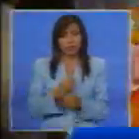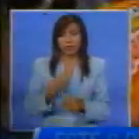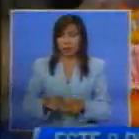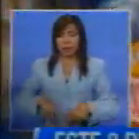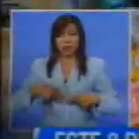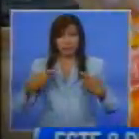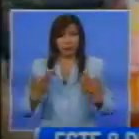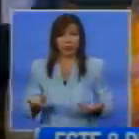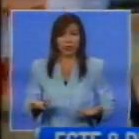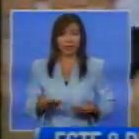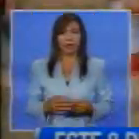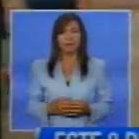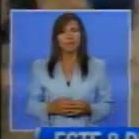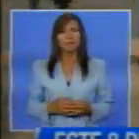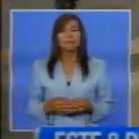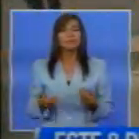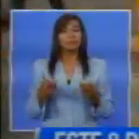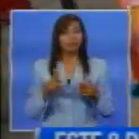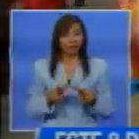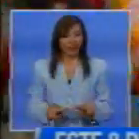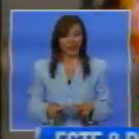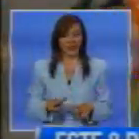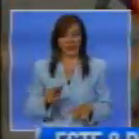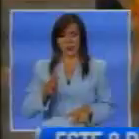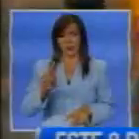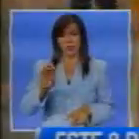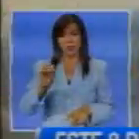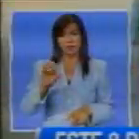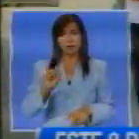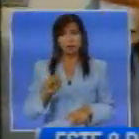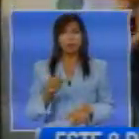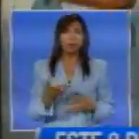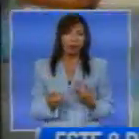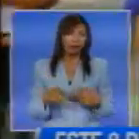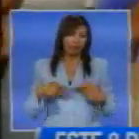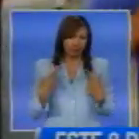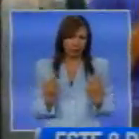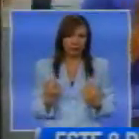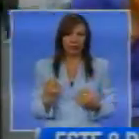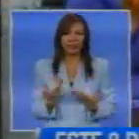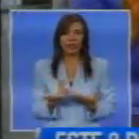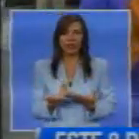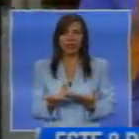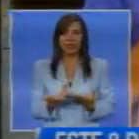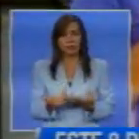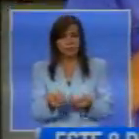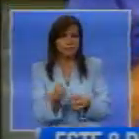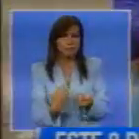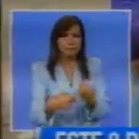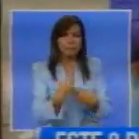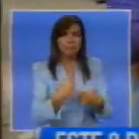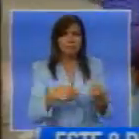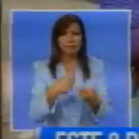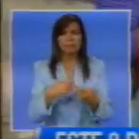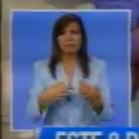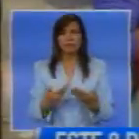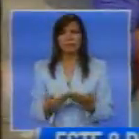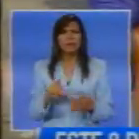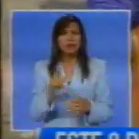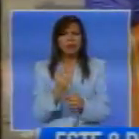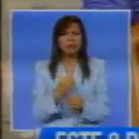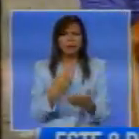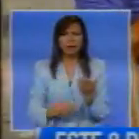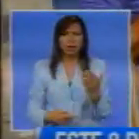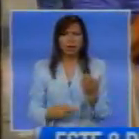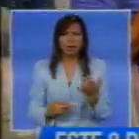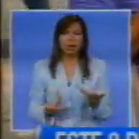quien también busca la manera de sobrevivir es Doña Rosa, a quien encontramos haciendo un cachuelo, así como lo escuchó. Su trabajo en realidad